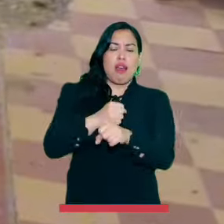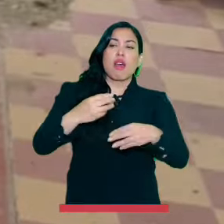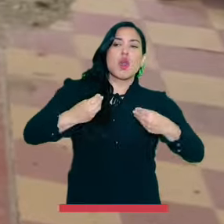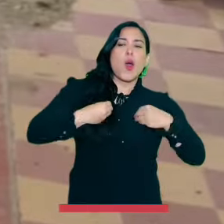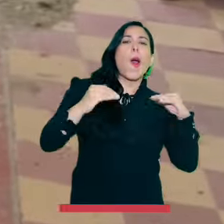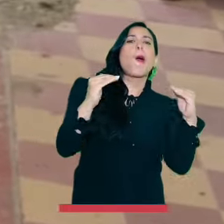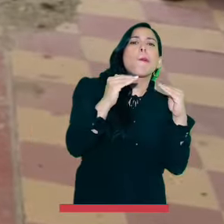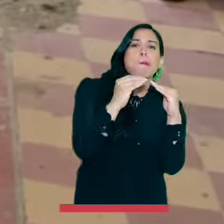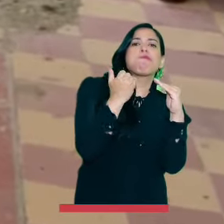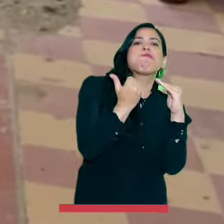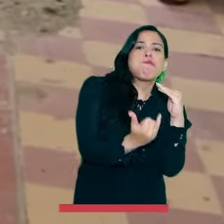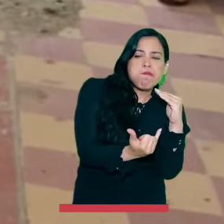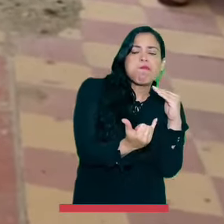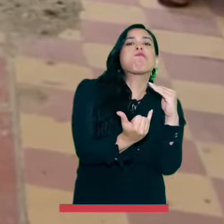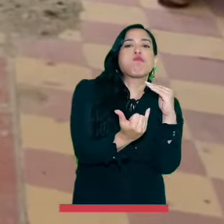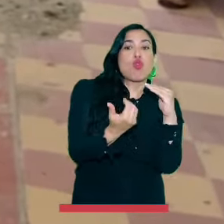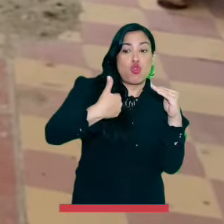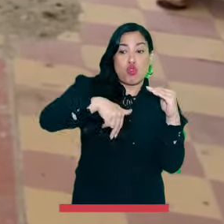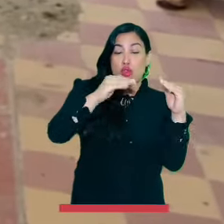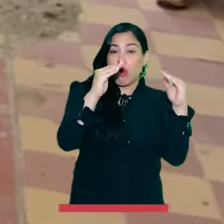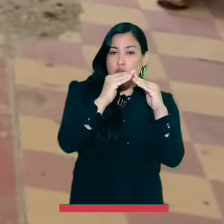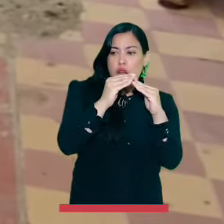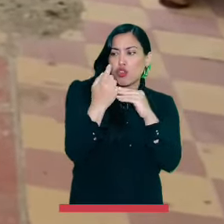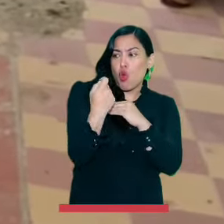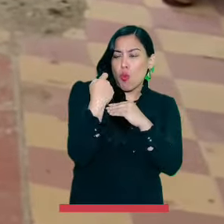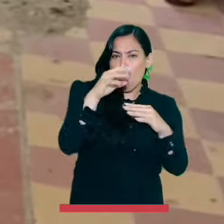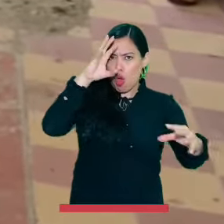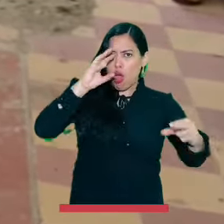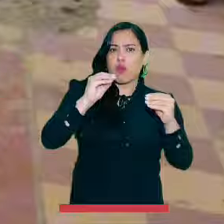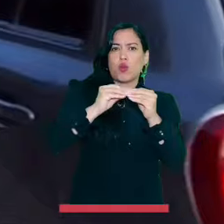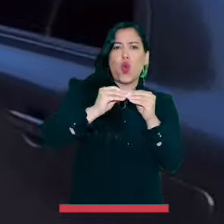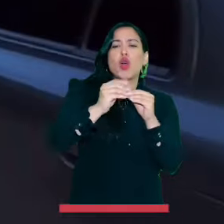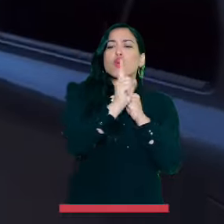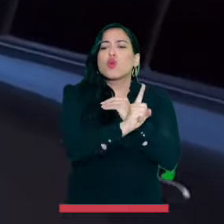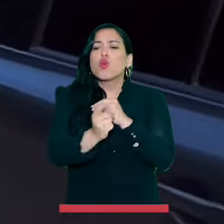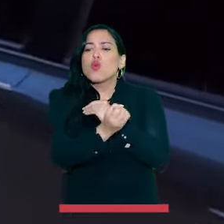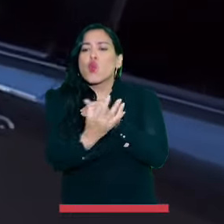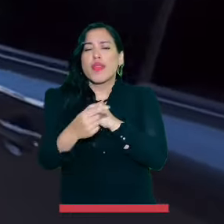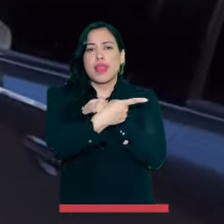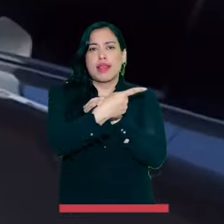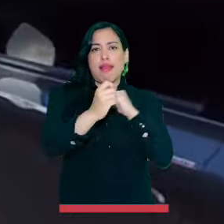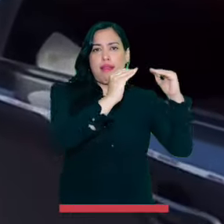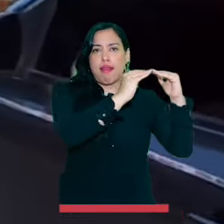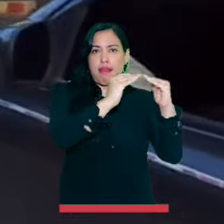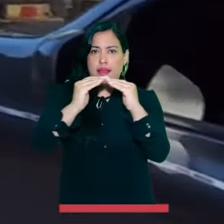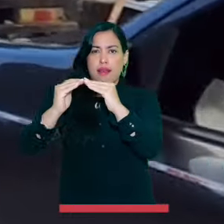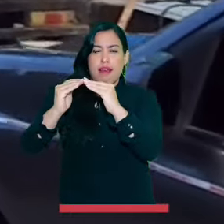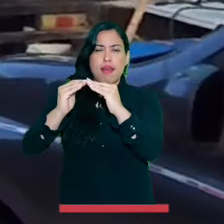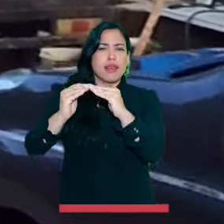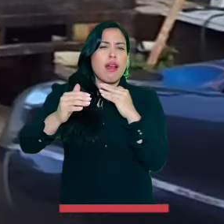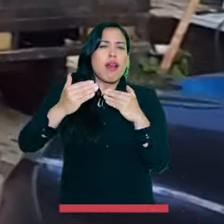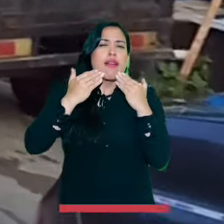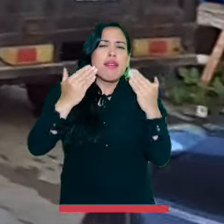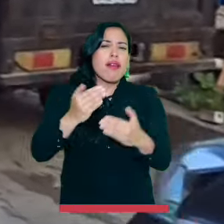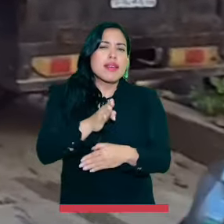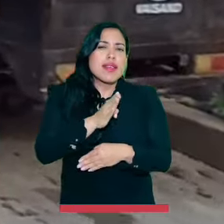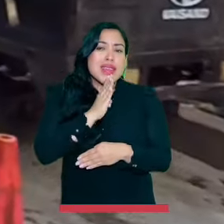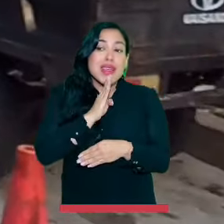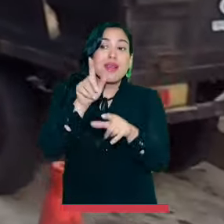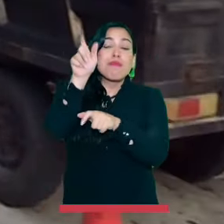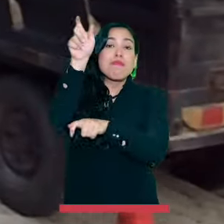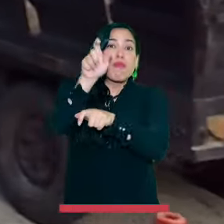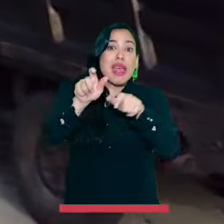de vivienda, con que protocolizamos hace poco para 100 casas, fue a raíz de